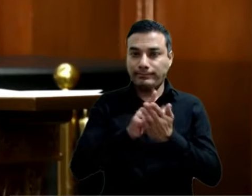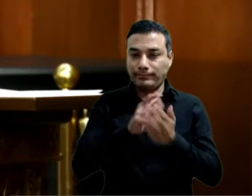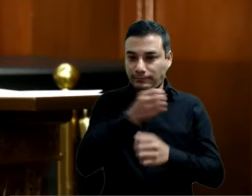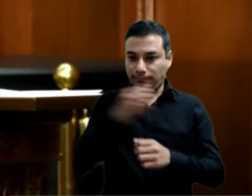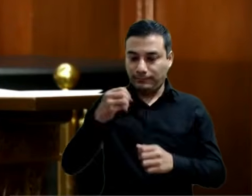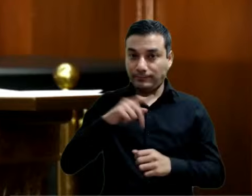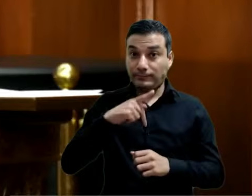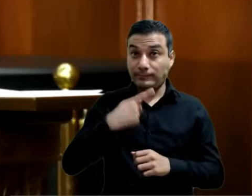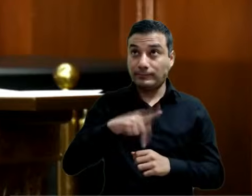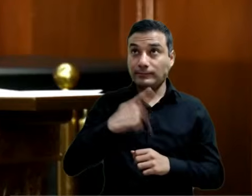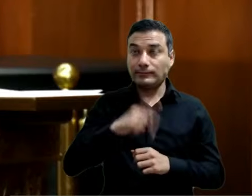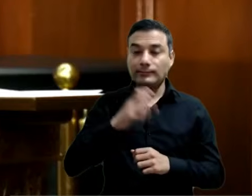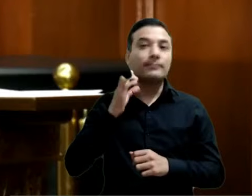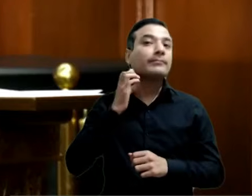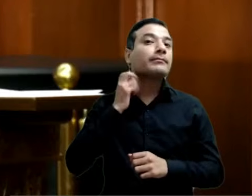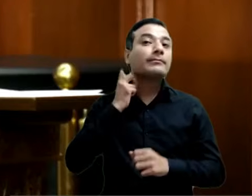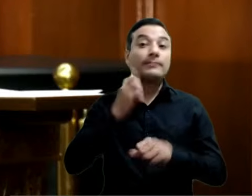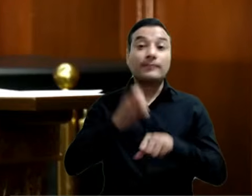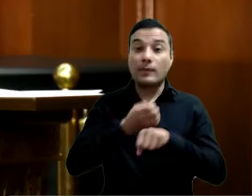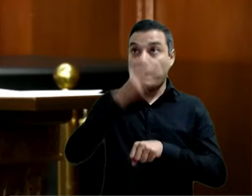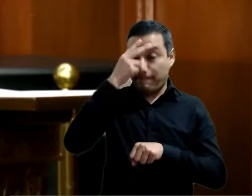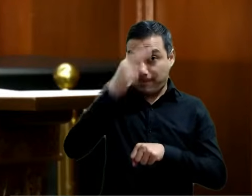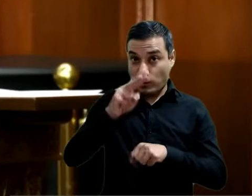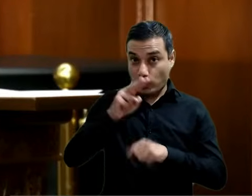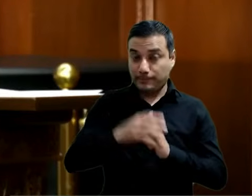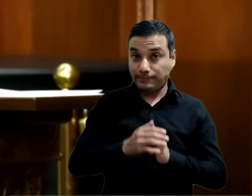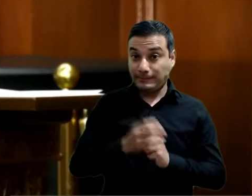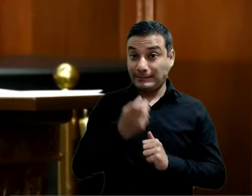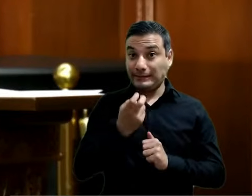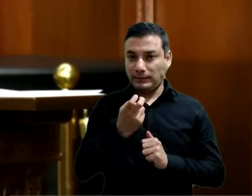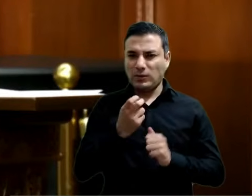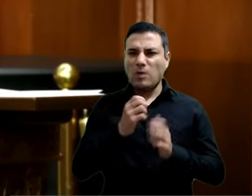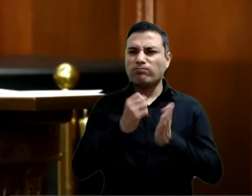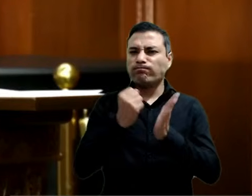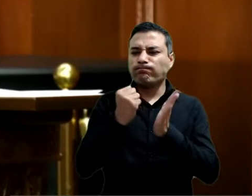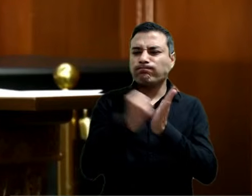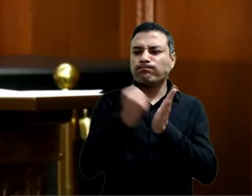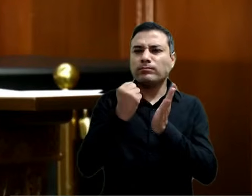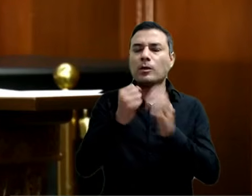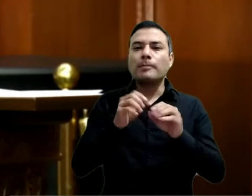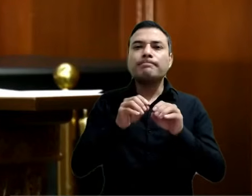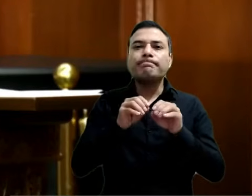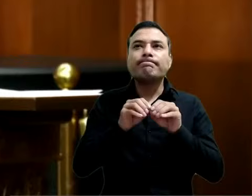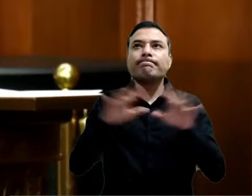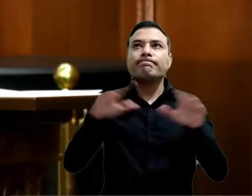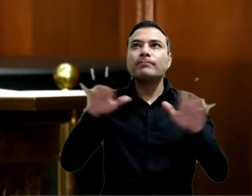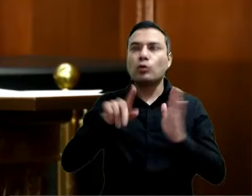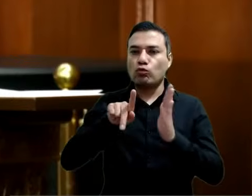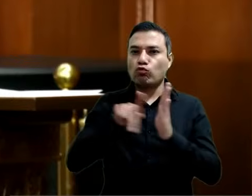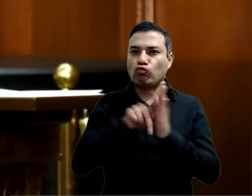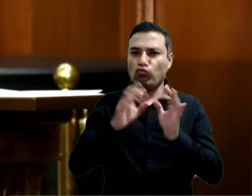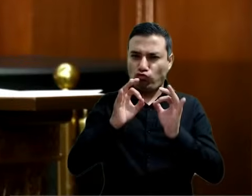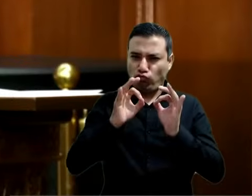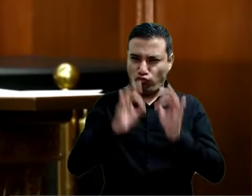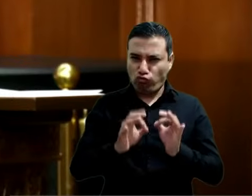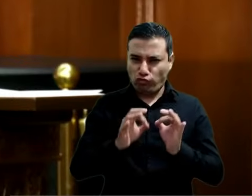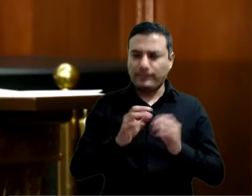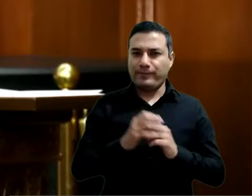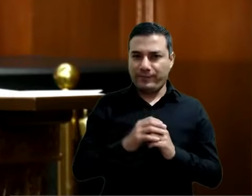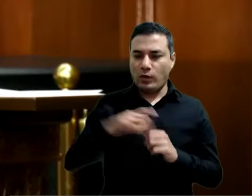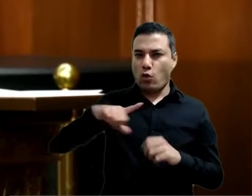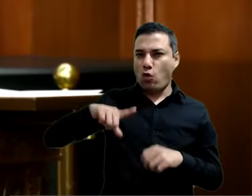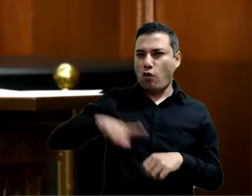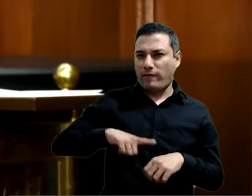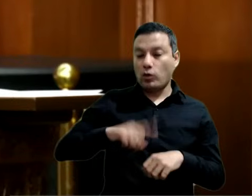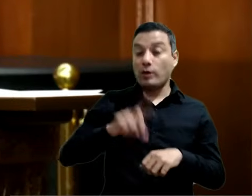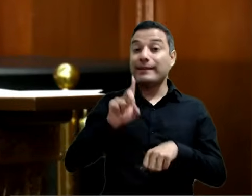Poder Legislativo del Estado Libre y Soberano de México, este decreto se publicará en el periódico oficial Gaceta de Gobierno el